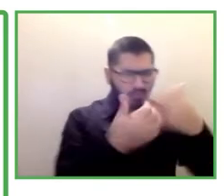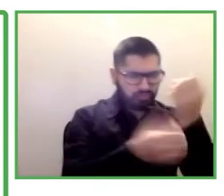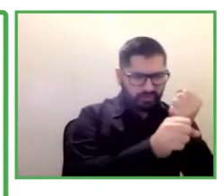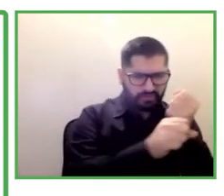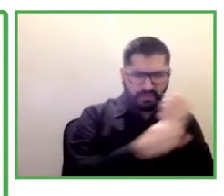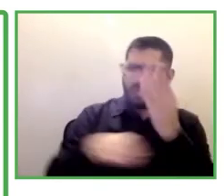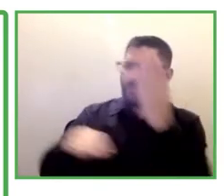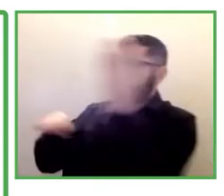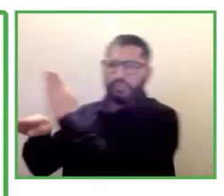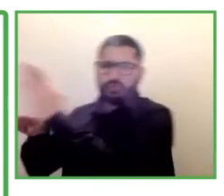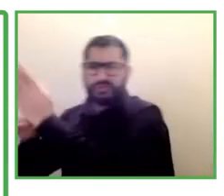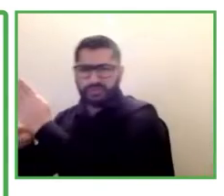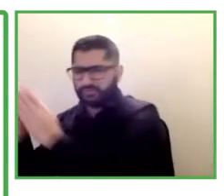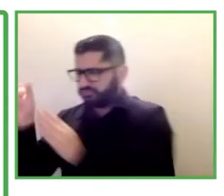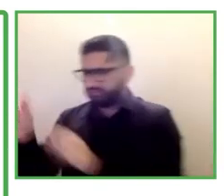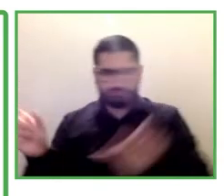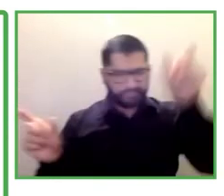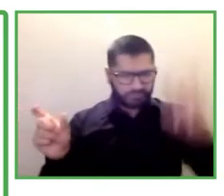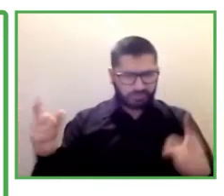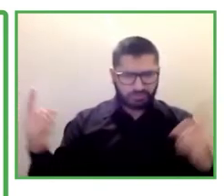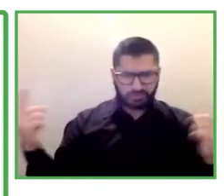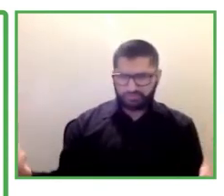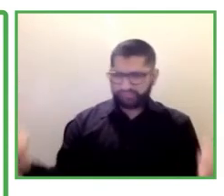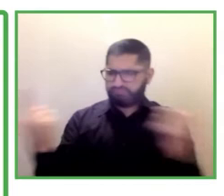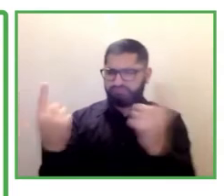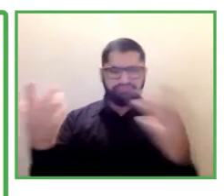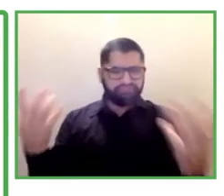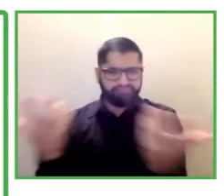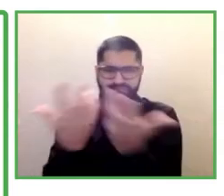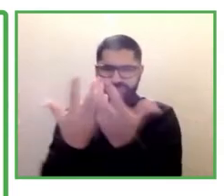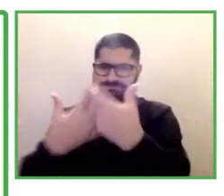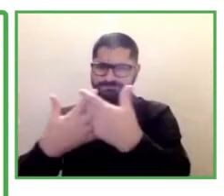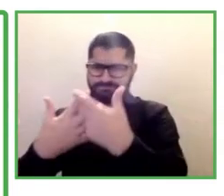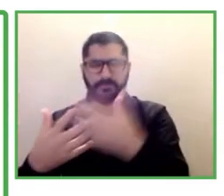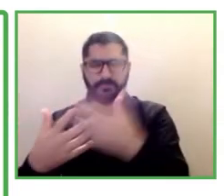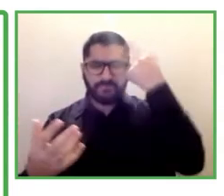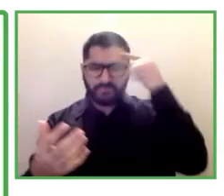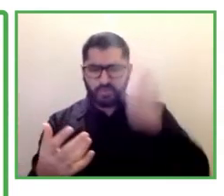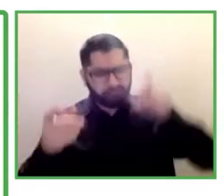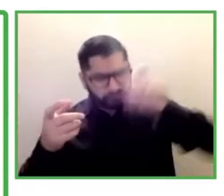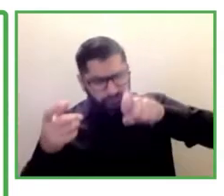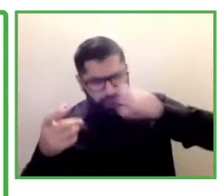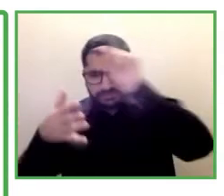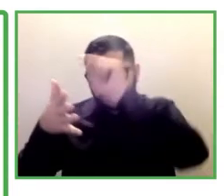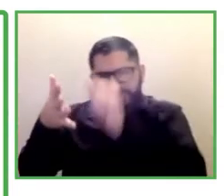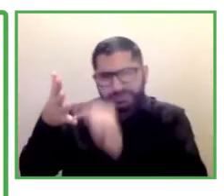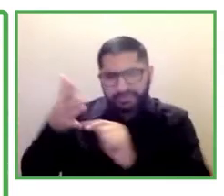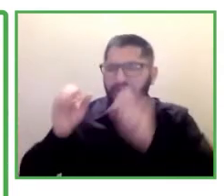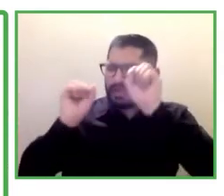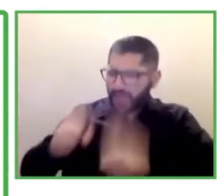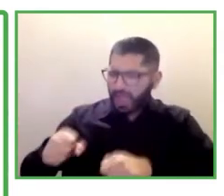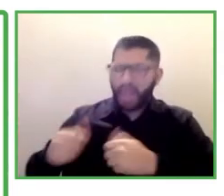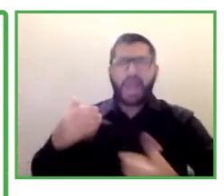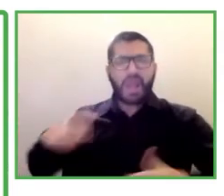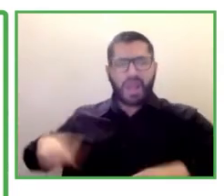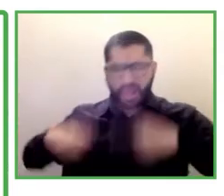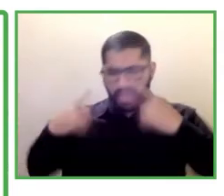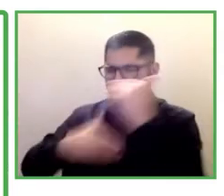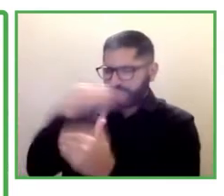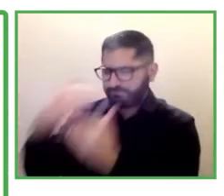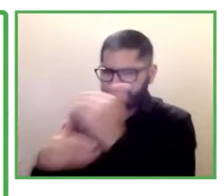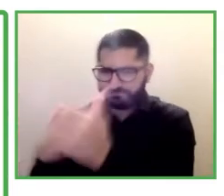ciclo mental de esta persona para asegurarnos de que estemos mandándolos a un empleo que sea seguro y